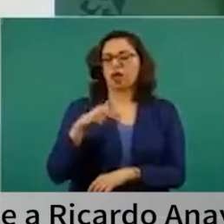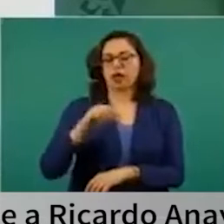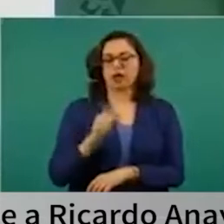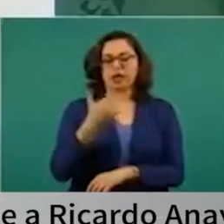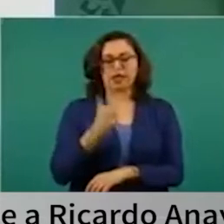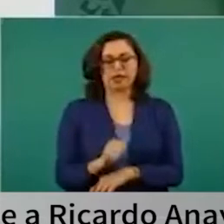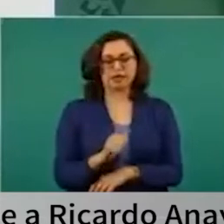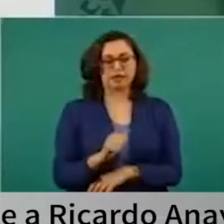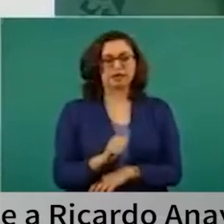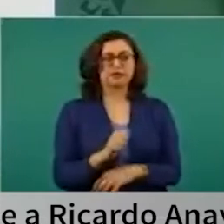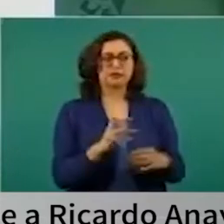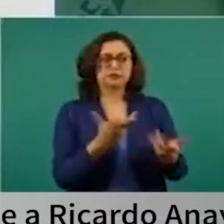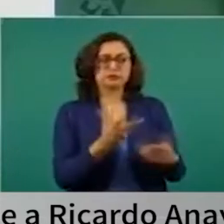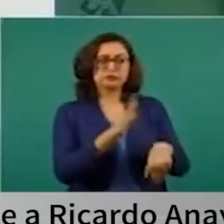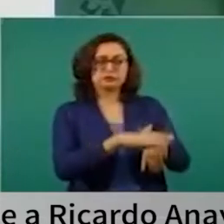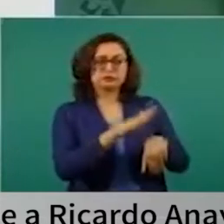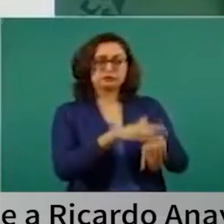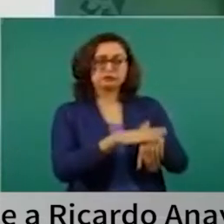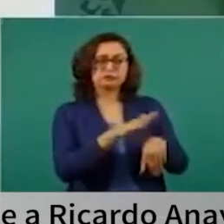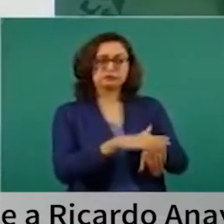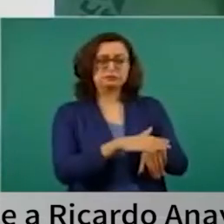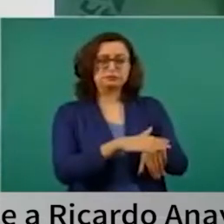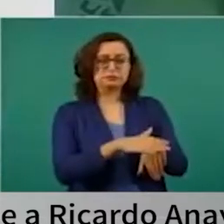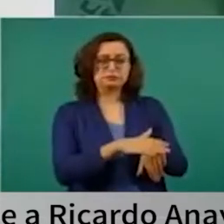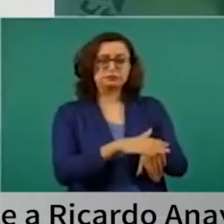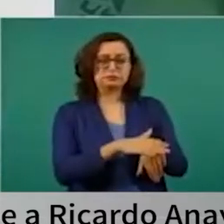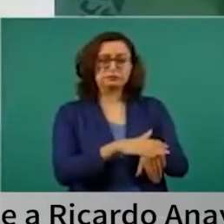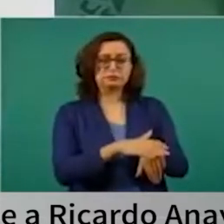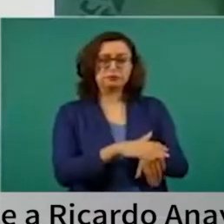para que yo me tome una nada más,